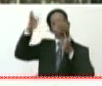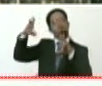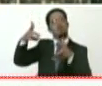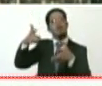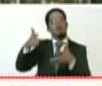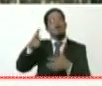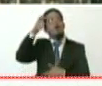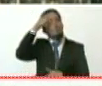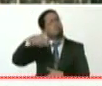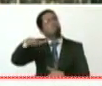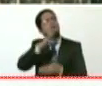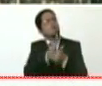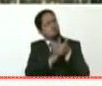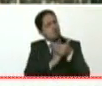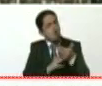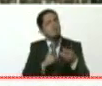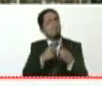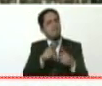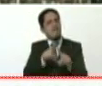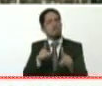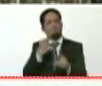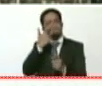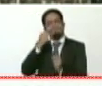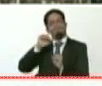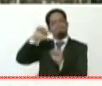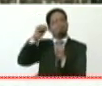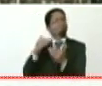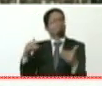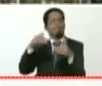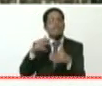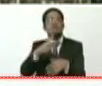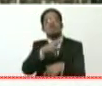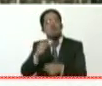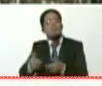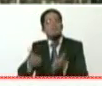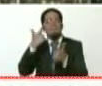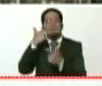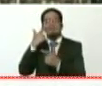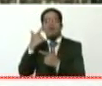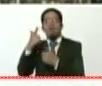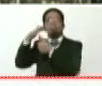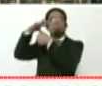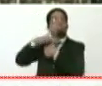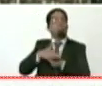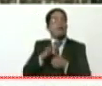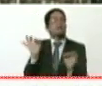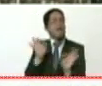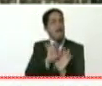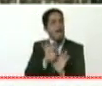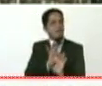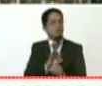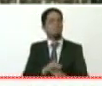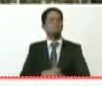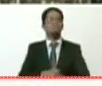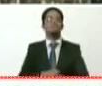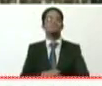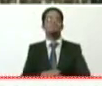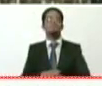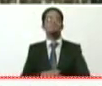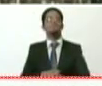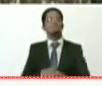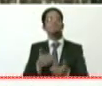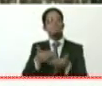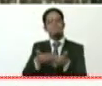justo, igualitario, rebelde, que no se deja vencer por ninguna dificultad. Ahí tenemos, hace